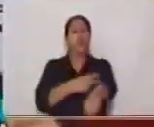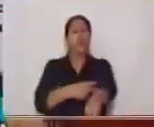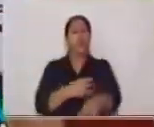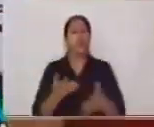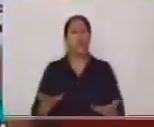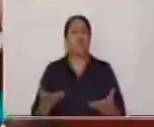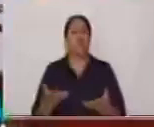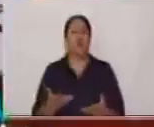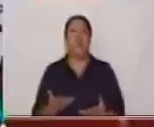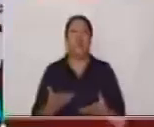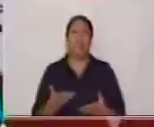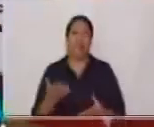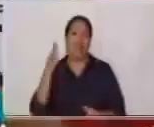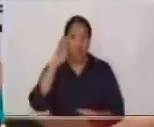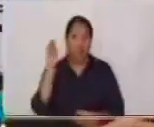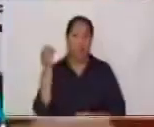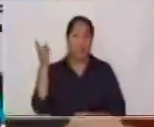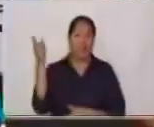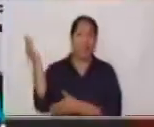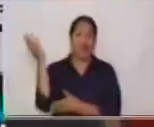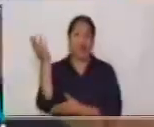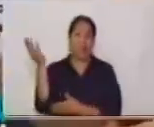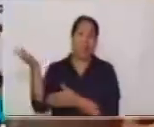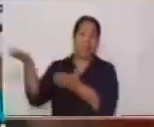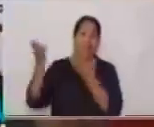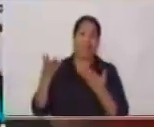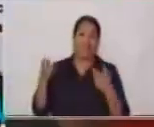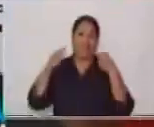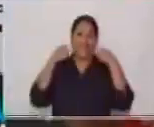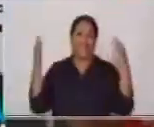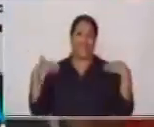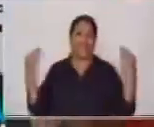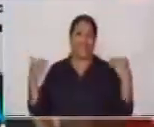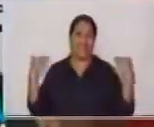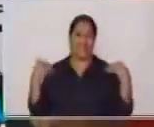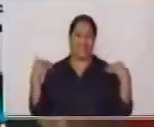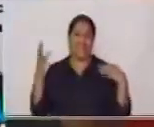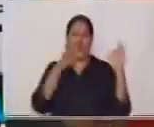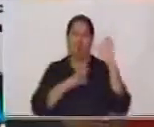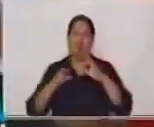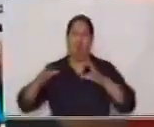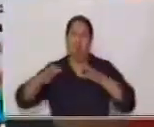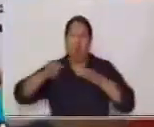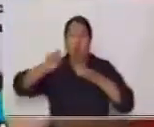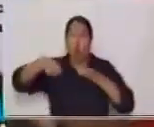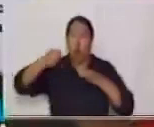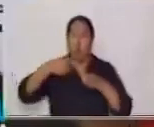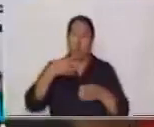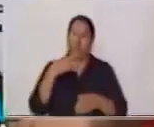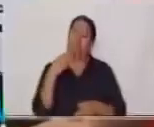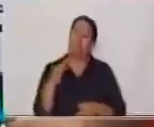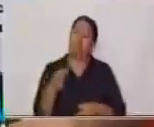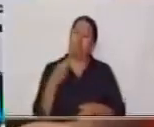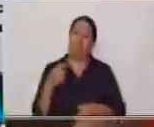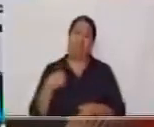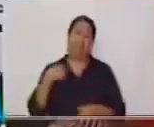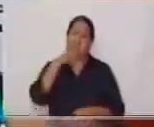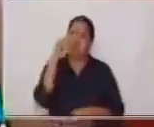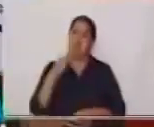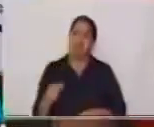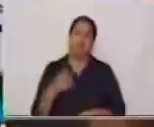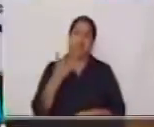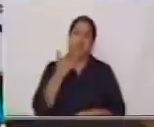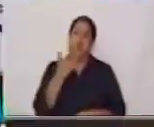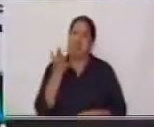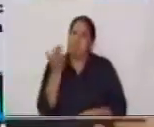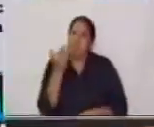de la muñeca porque estoy muy contenta por mi regalo. Y en el caso de la comida porque fue algo delicioso, algo que yo no había probado en casa y